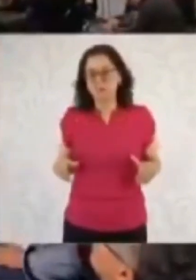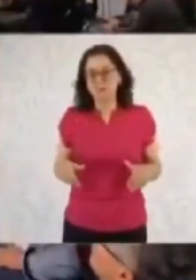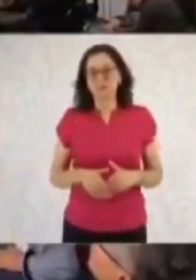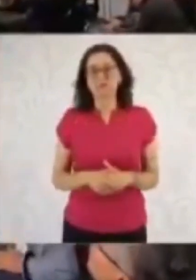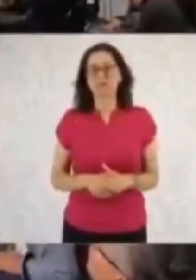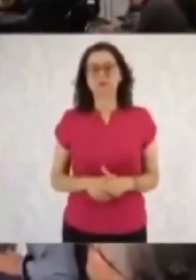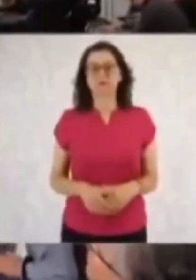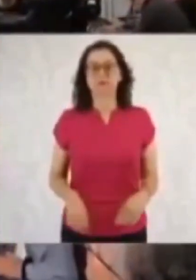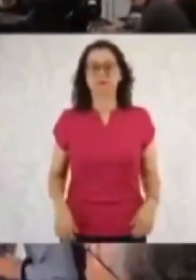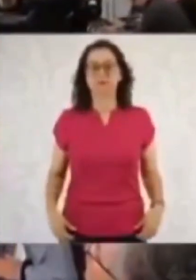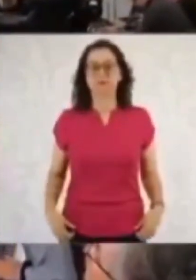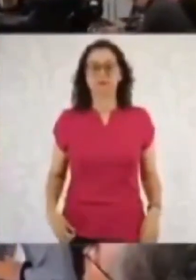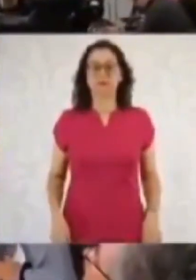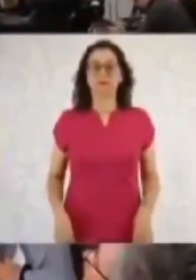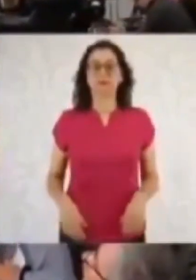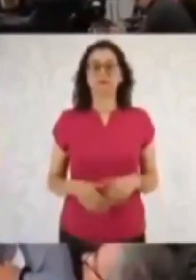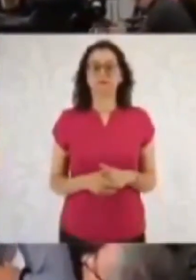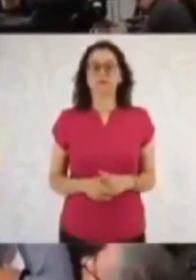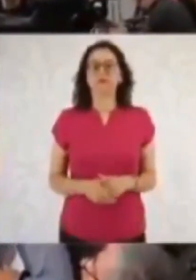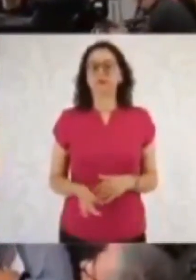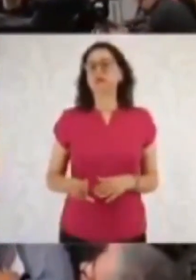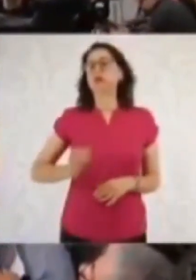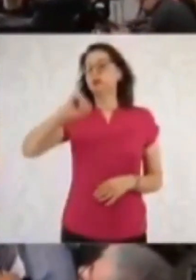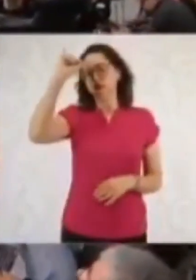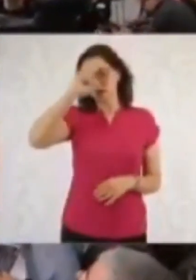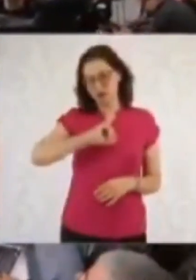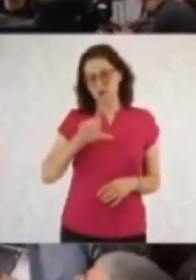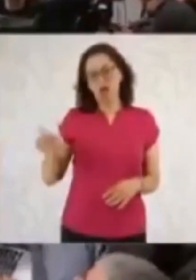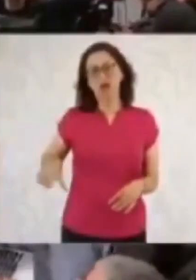Pues sí. Ella, la jefa de gobierno, también lo mencionó,